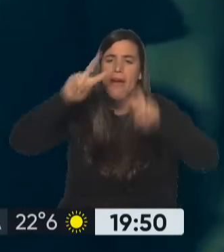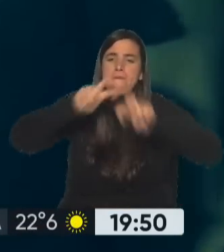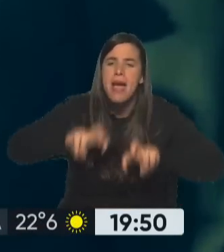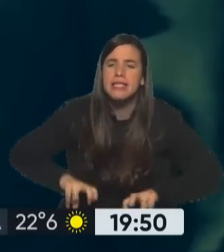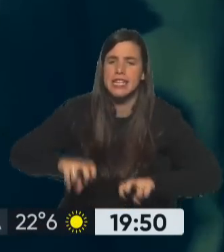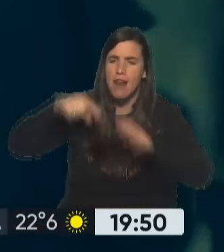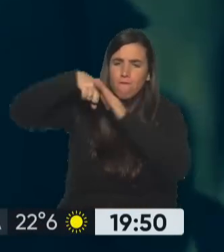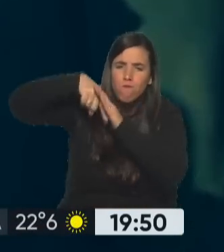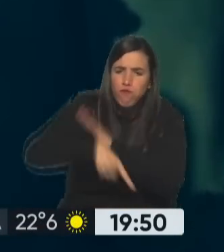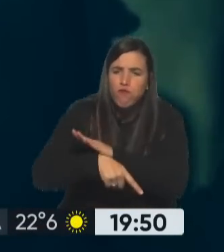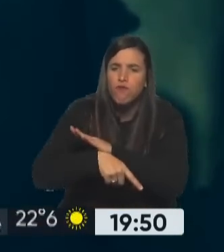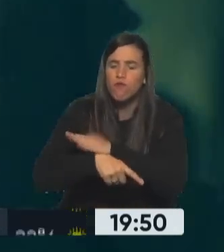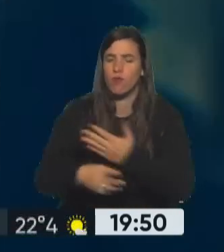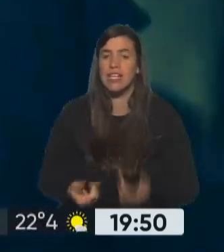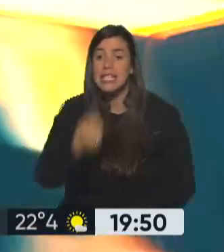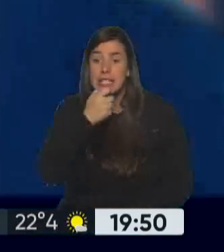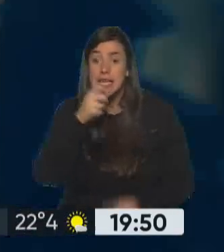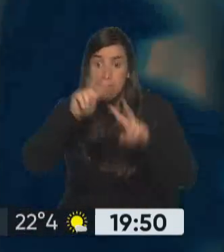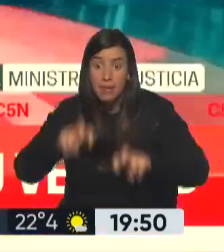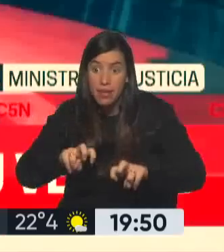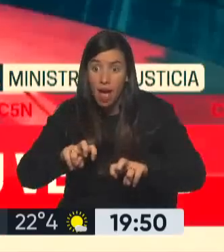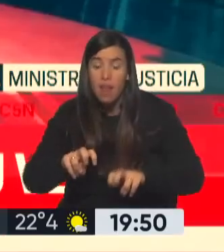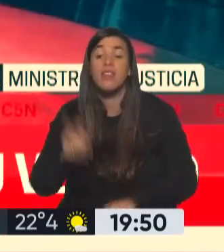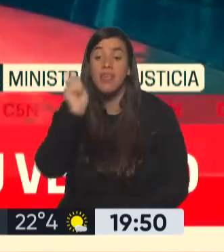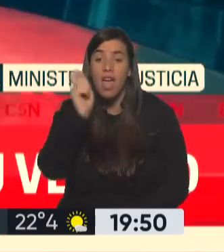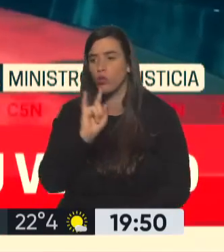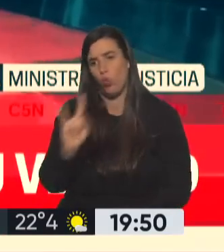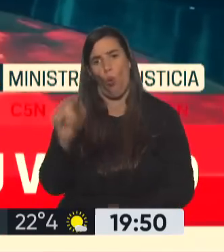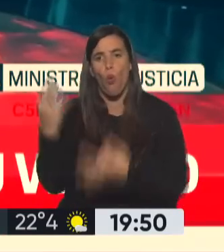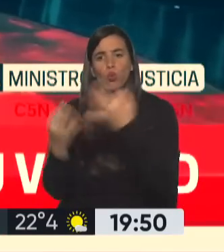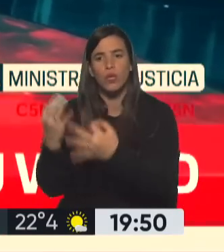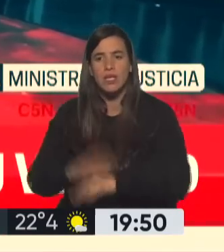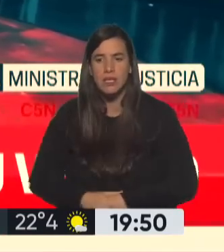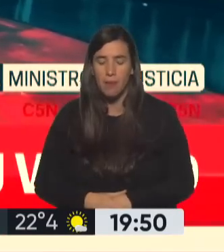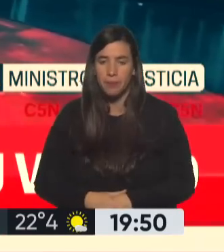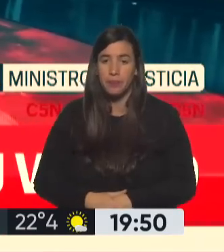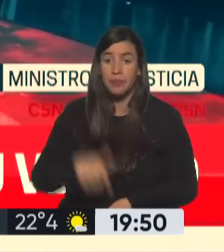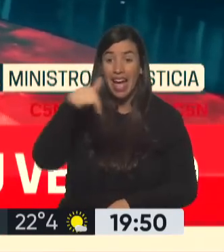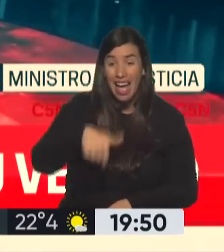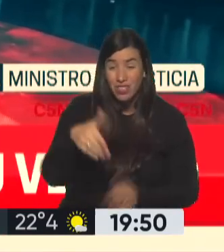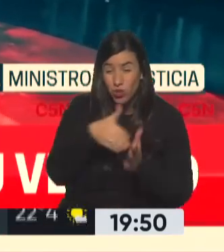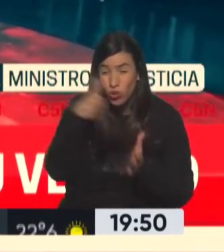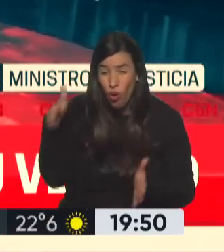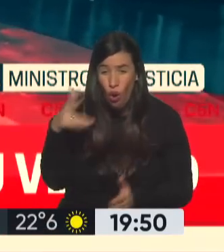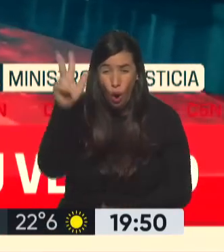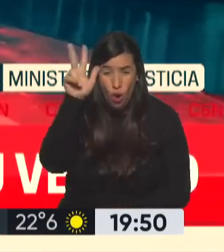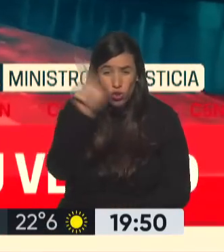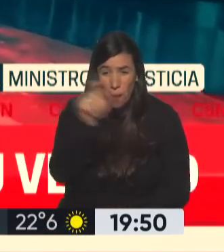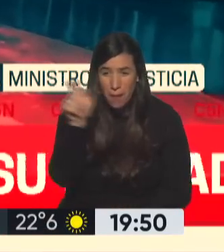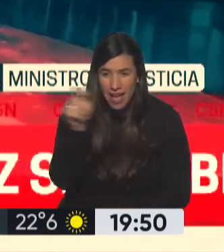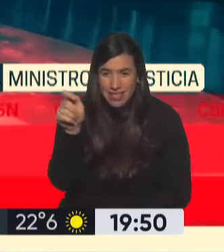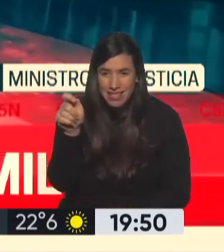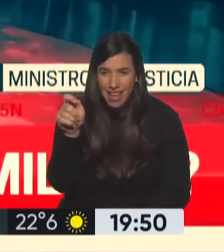investigaciones judiciales. Si hay algo que investigar, que investigue la justicia. Y en estos ocho meses es más la prueba que borraron que la que